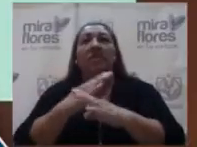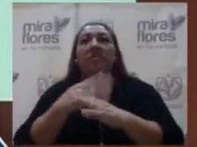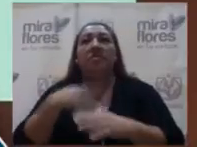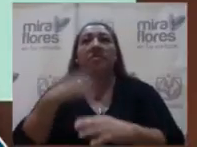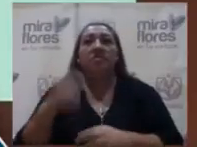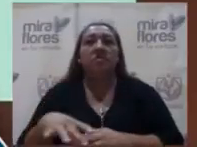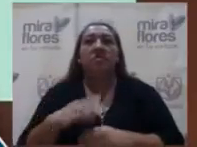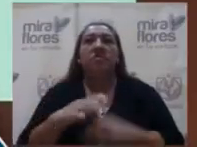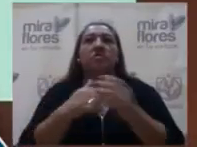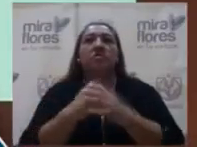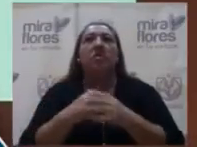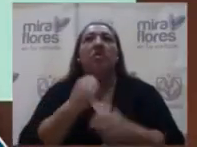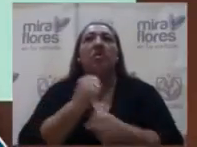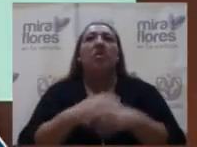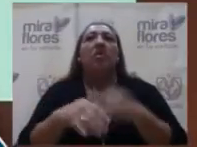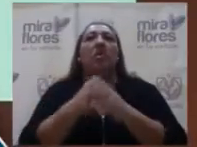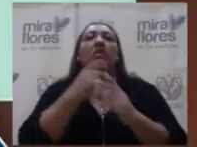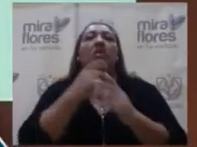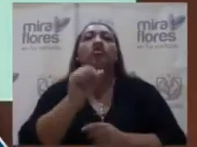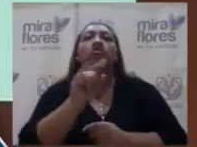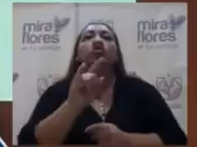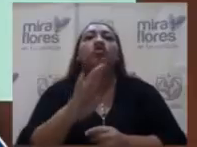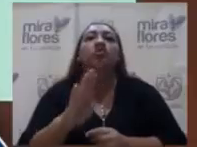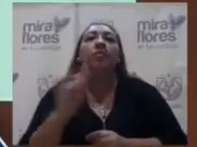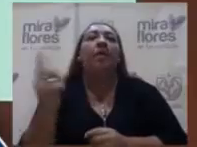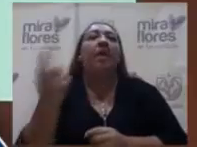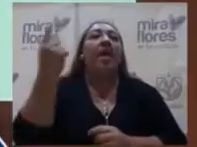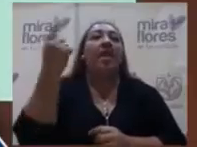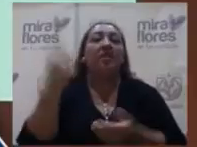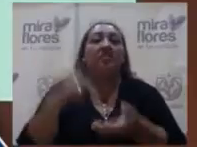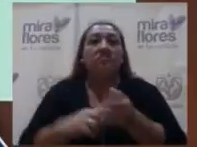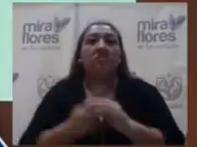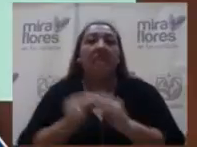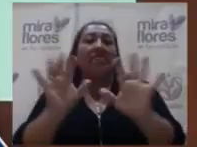la capacidad operativa de dicha subgerencia era